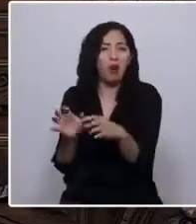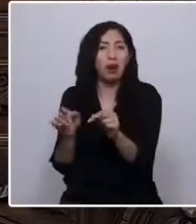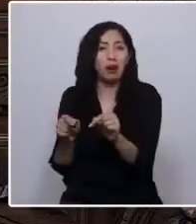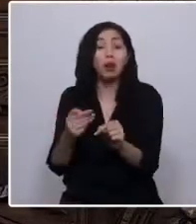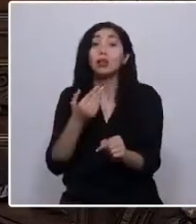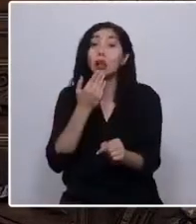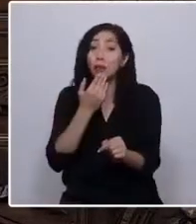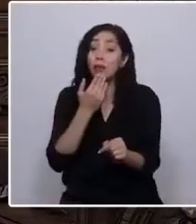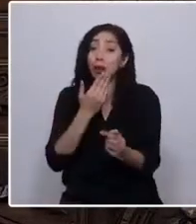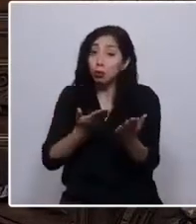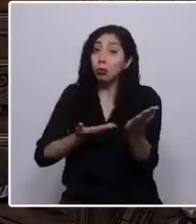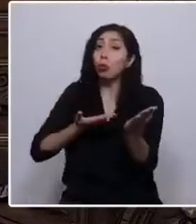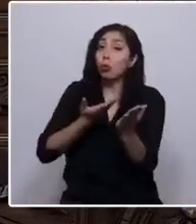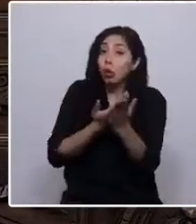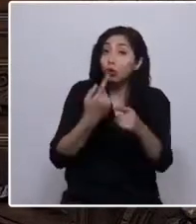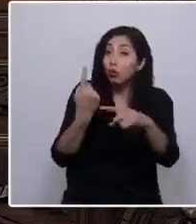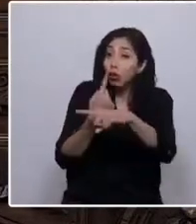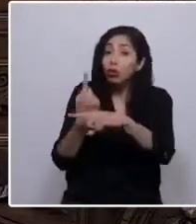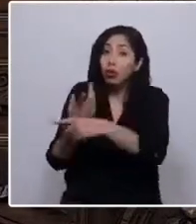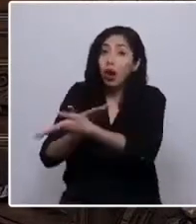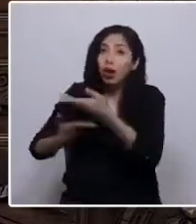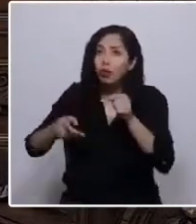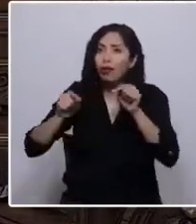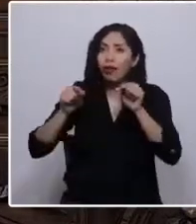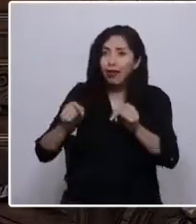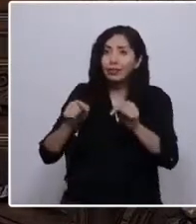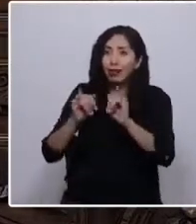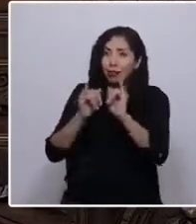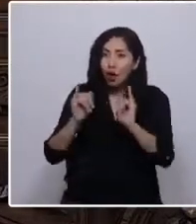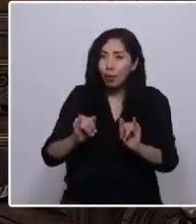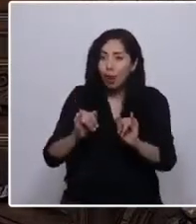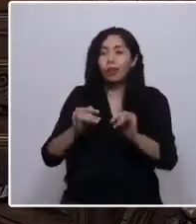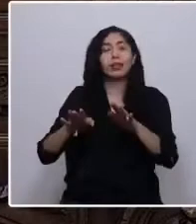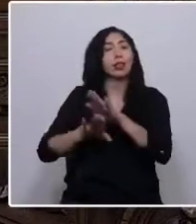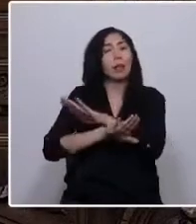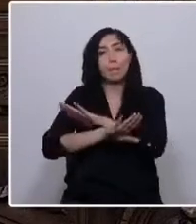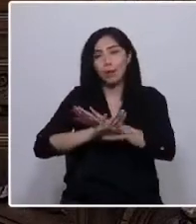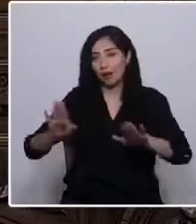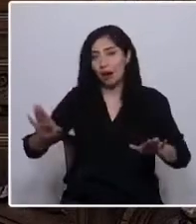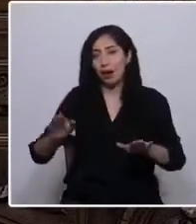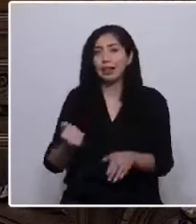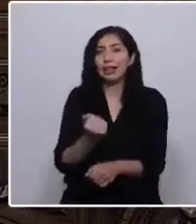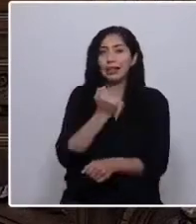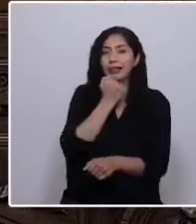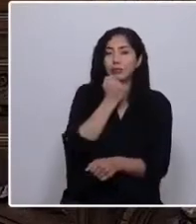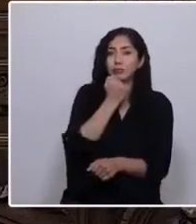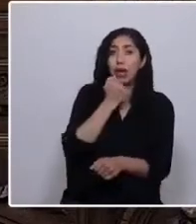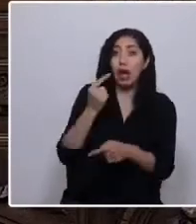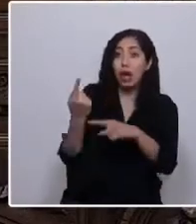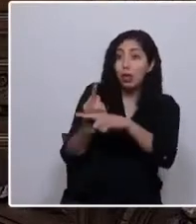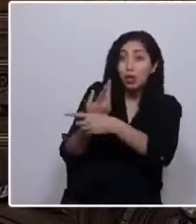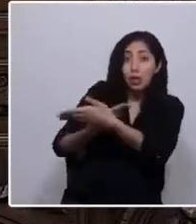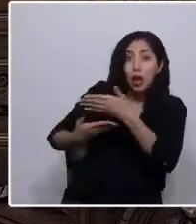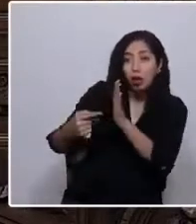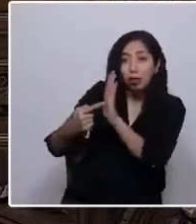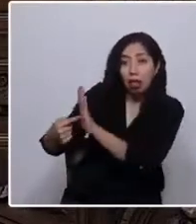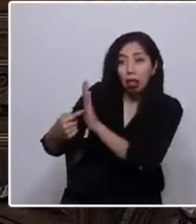propuesto el diálogo como camino para terminar con este horror. Un diálogo sin exclusiones, que